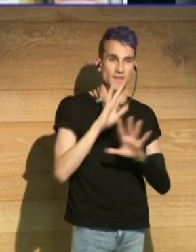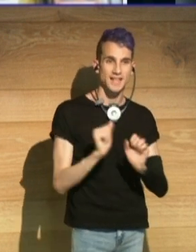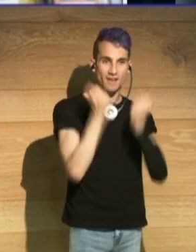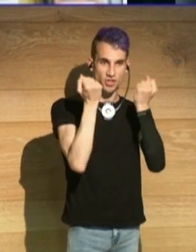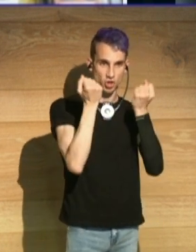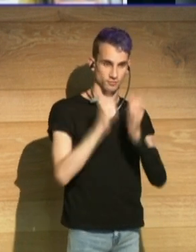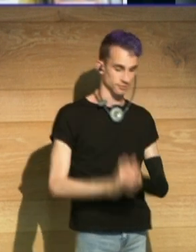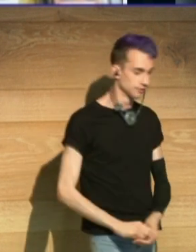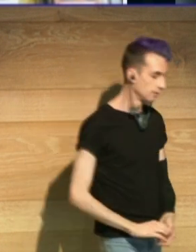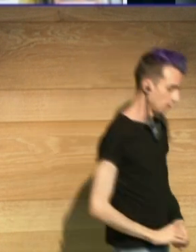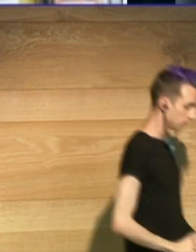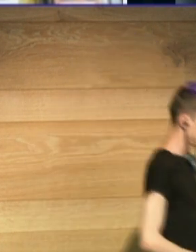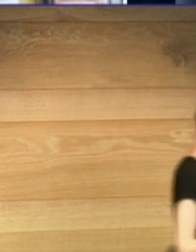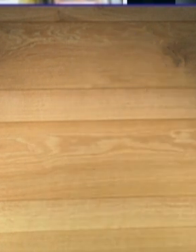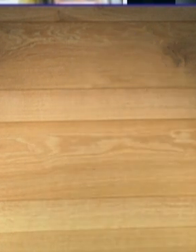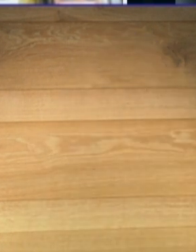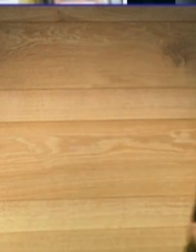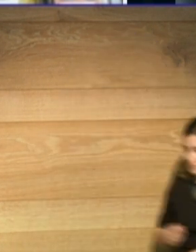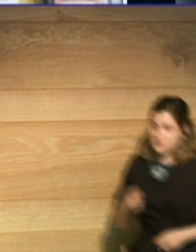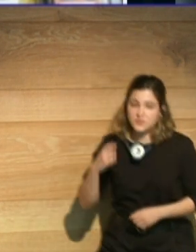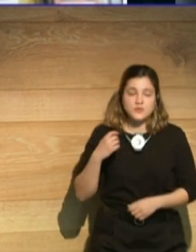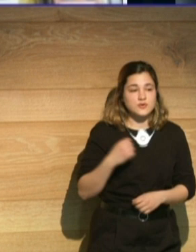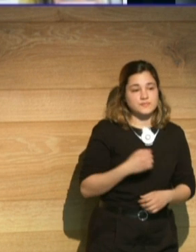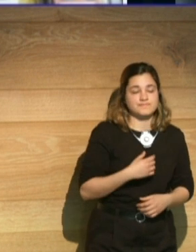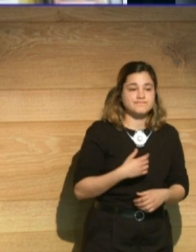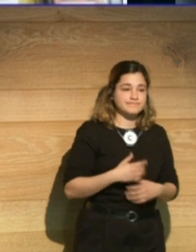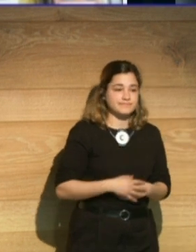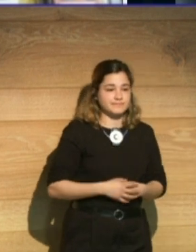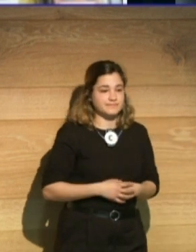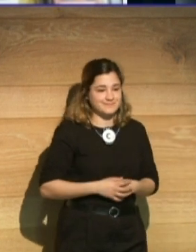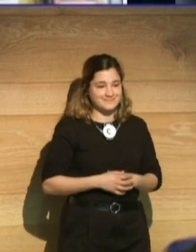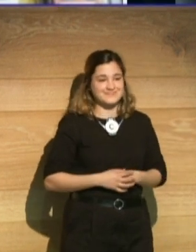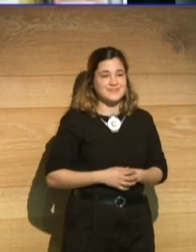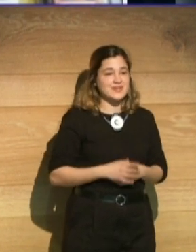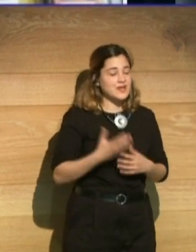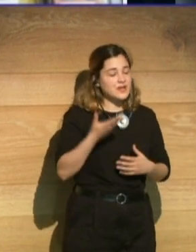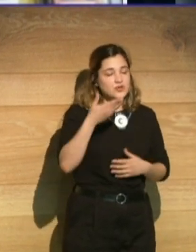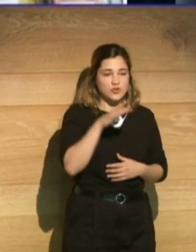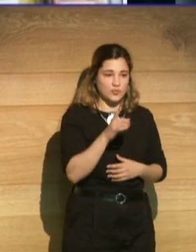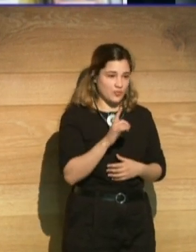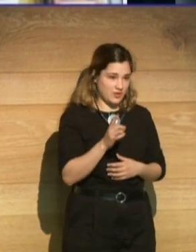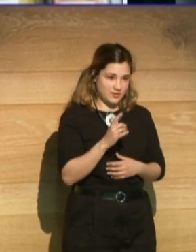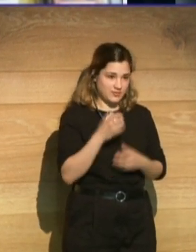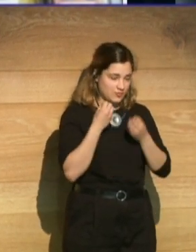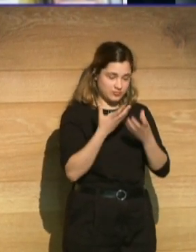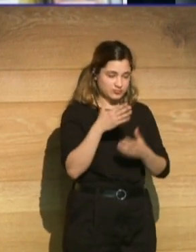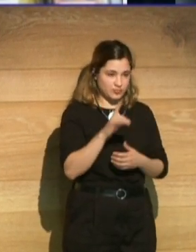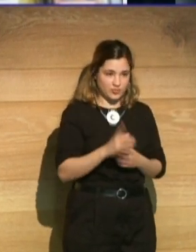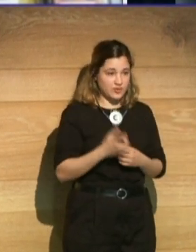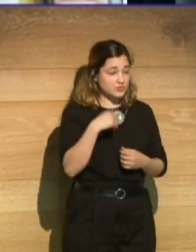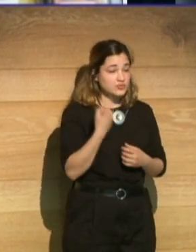salvación, un mito que desafortunadamente no se pone, no muere. Nosotros hemos dejado